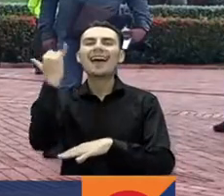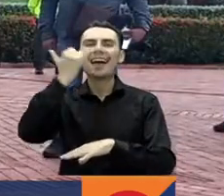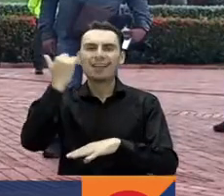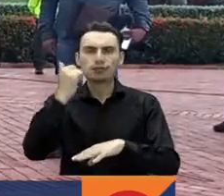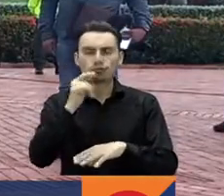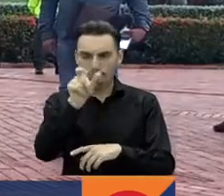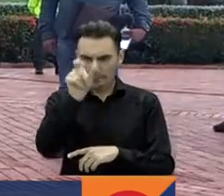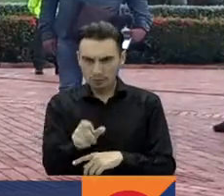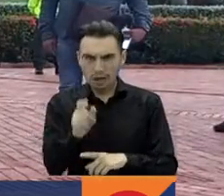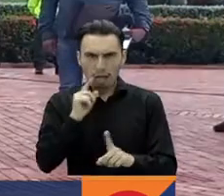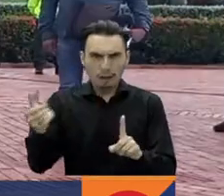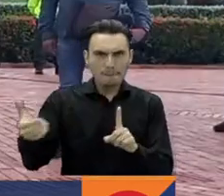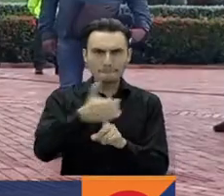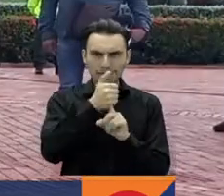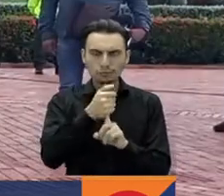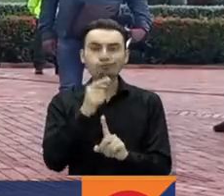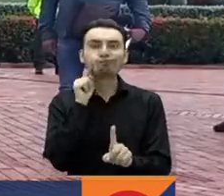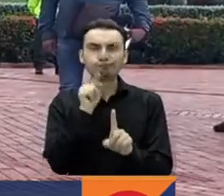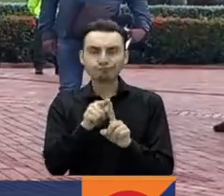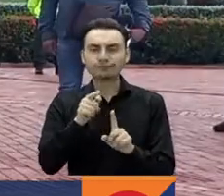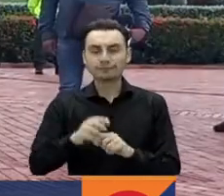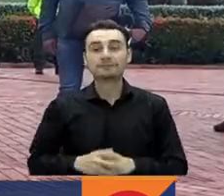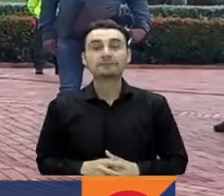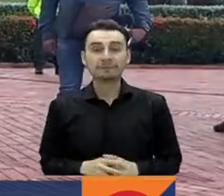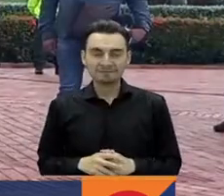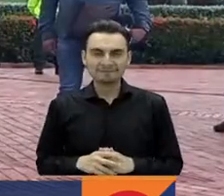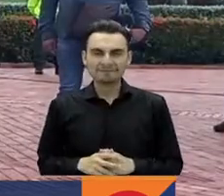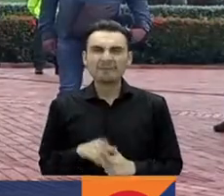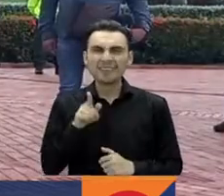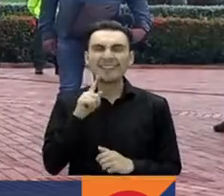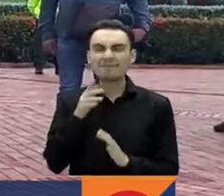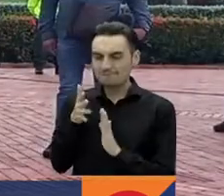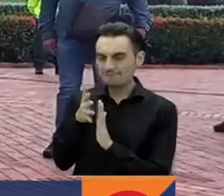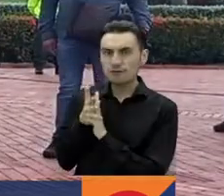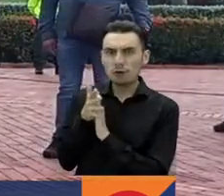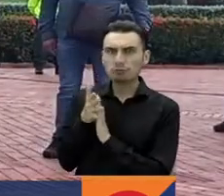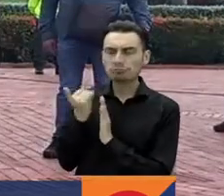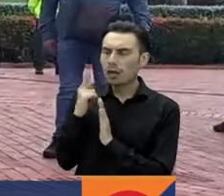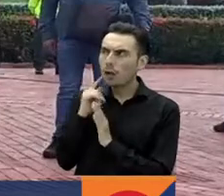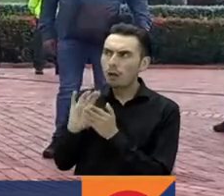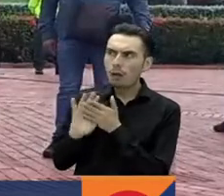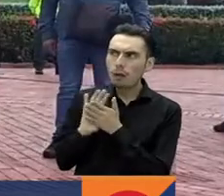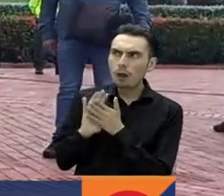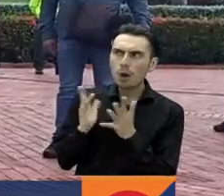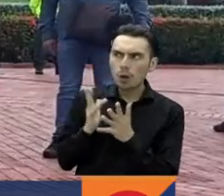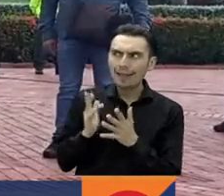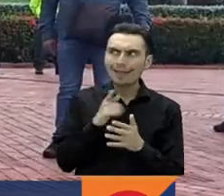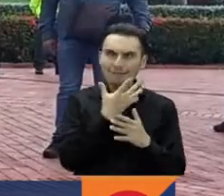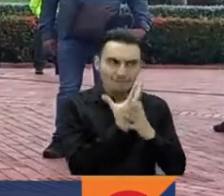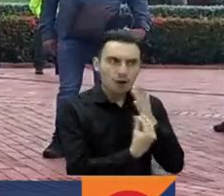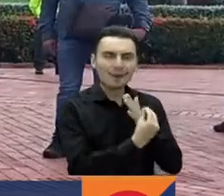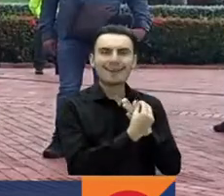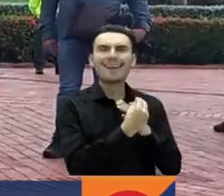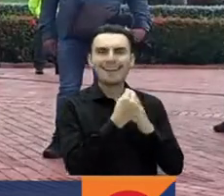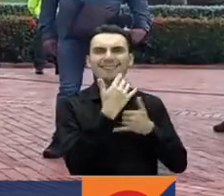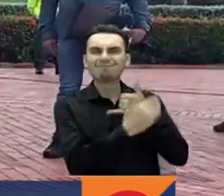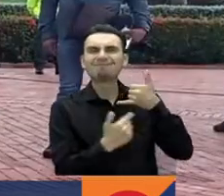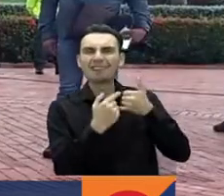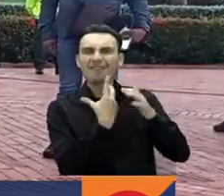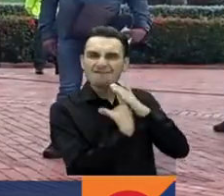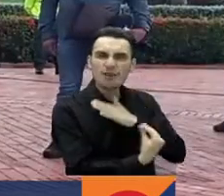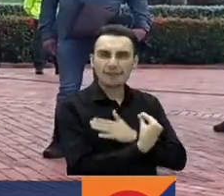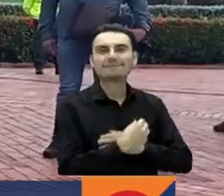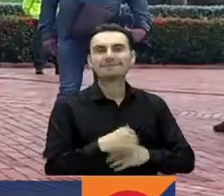otro sujeto que hay información de que ha salido del país como la mayoría de delincuentes